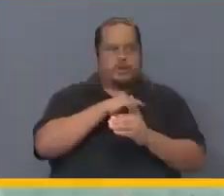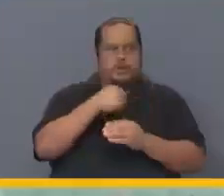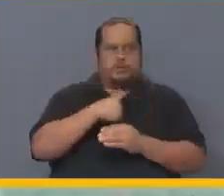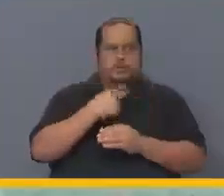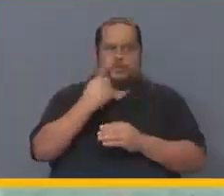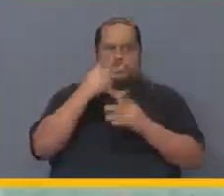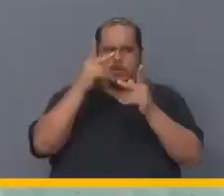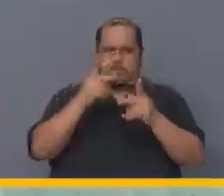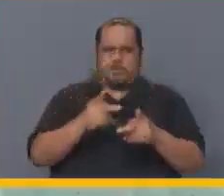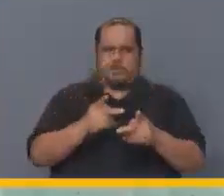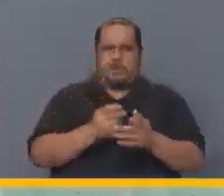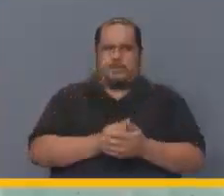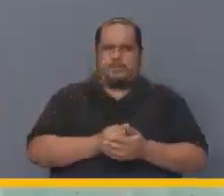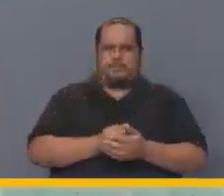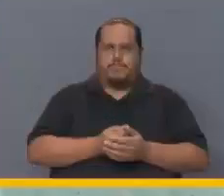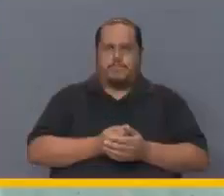persona